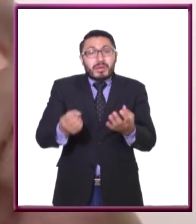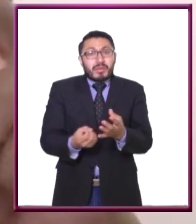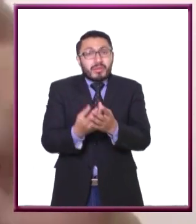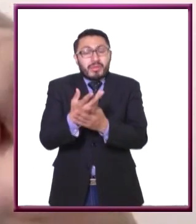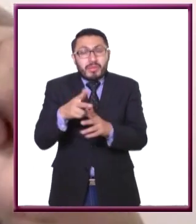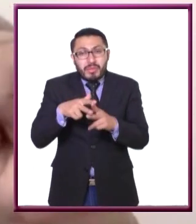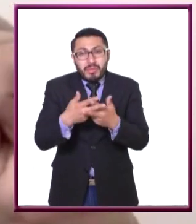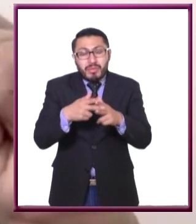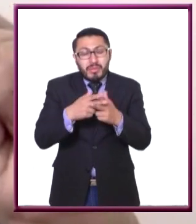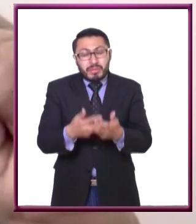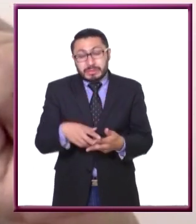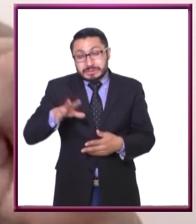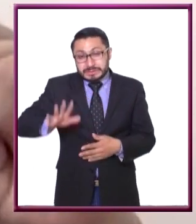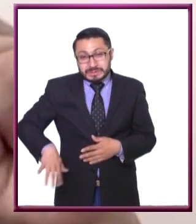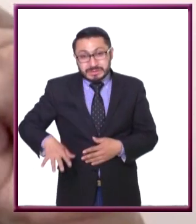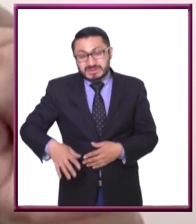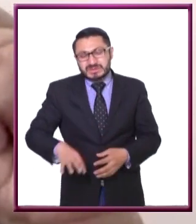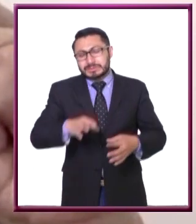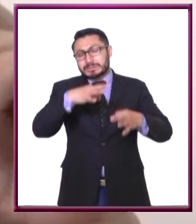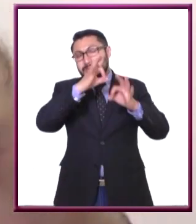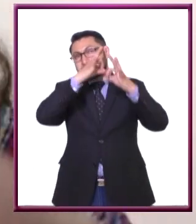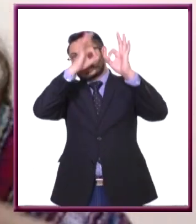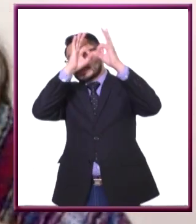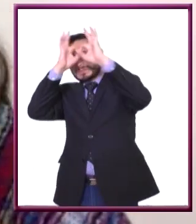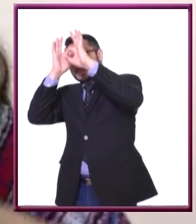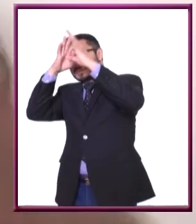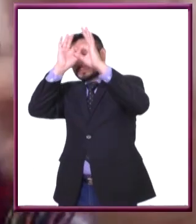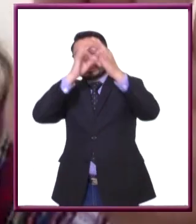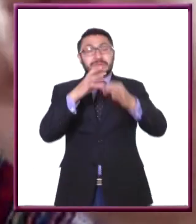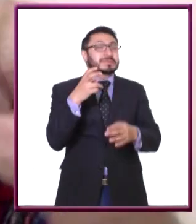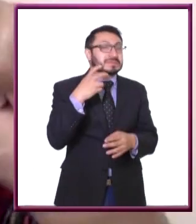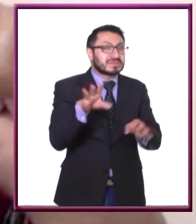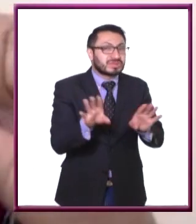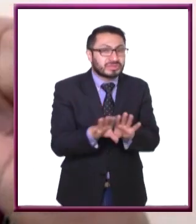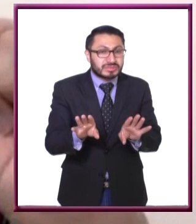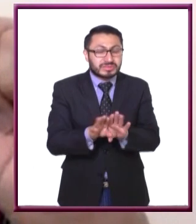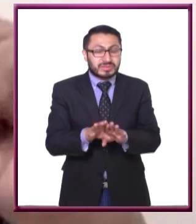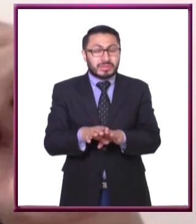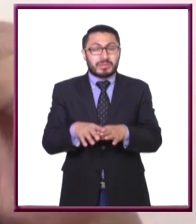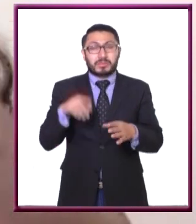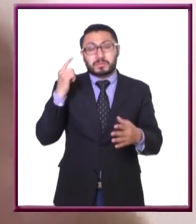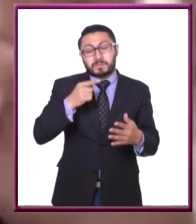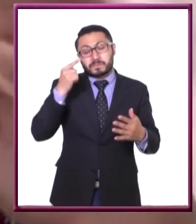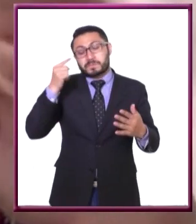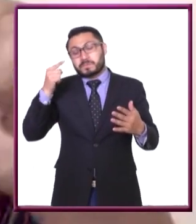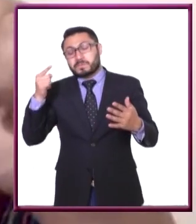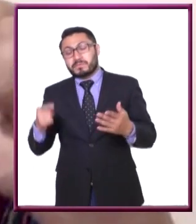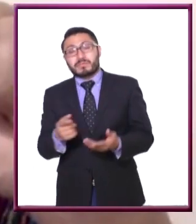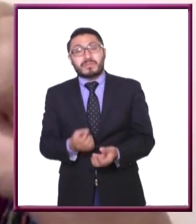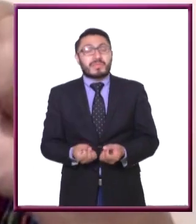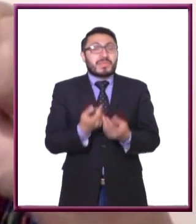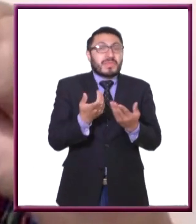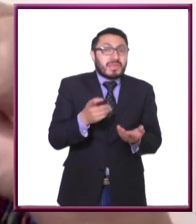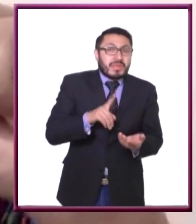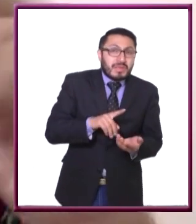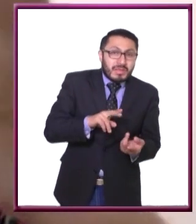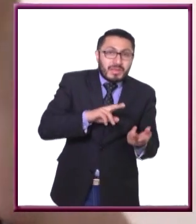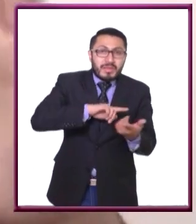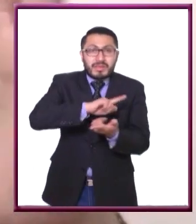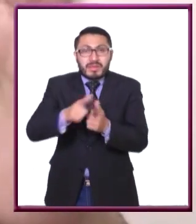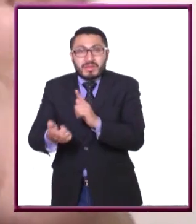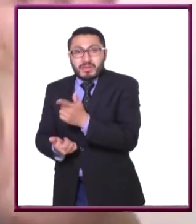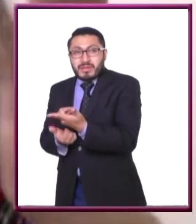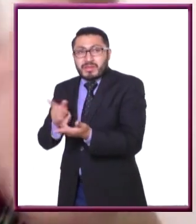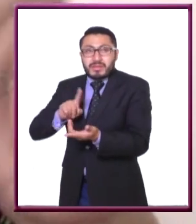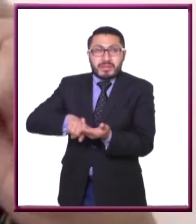nuevos instrumentos que están haciendo un gran sondeo y una cuenta de las galaxias que están en el universo,